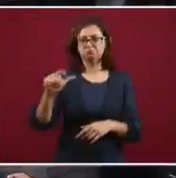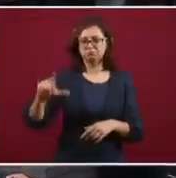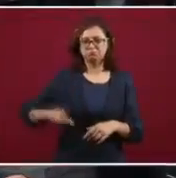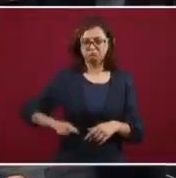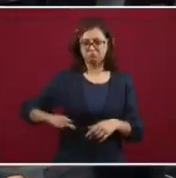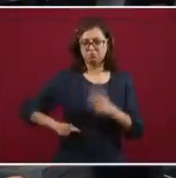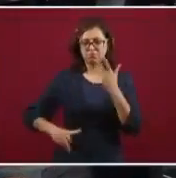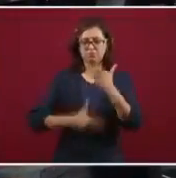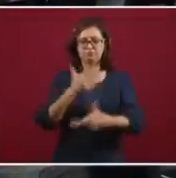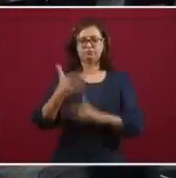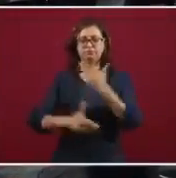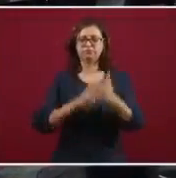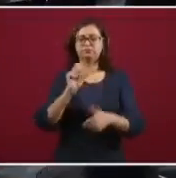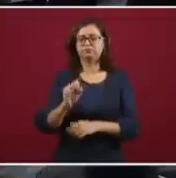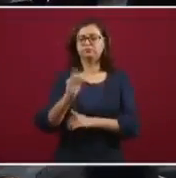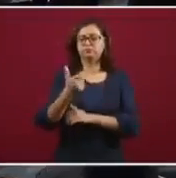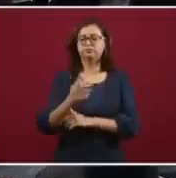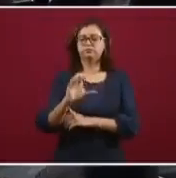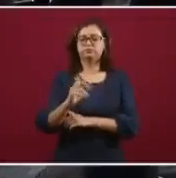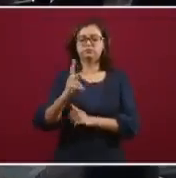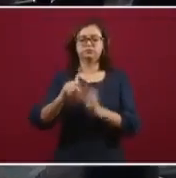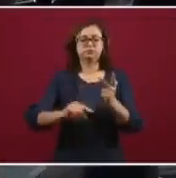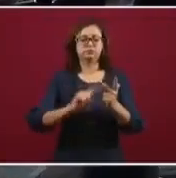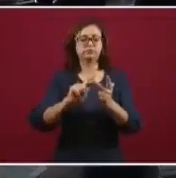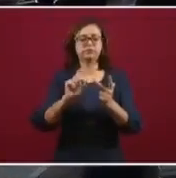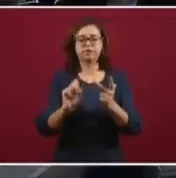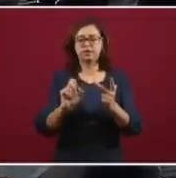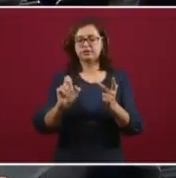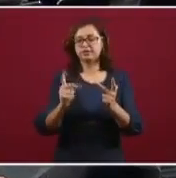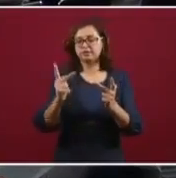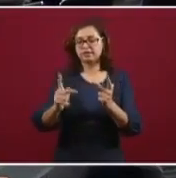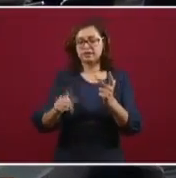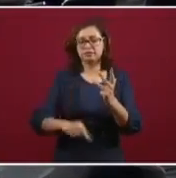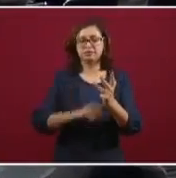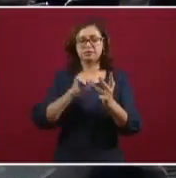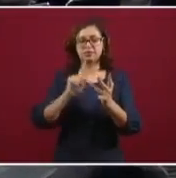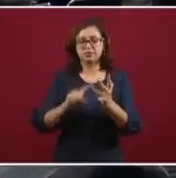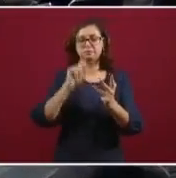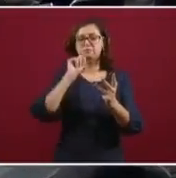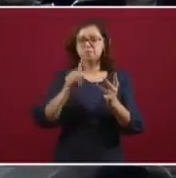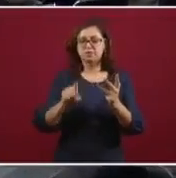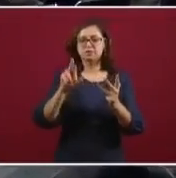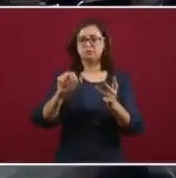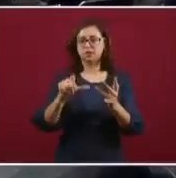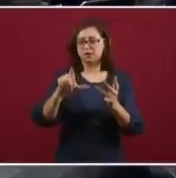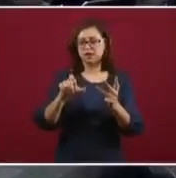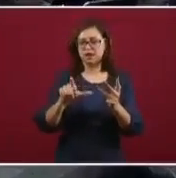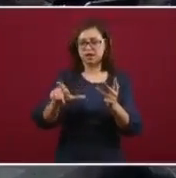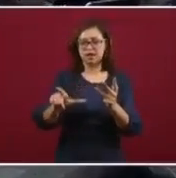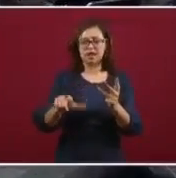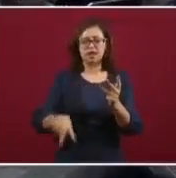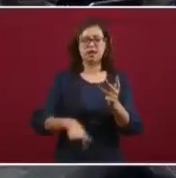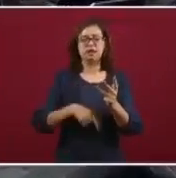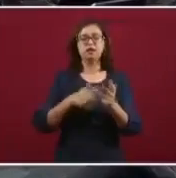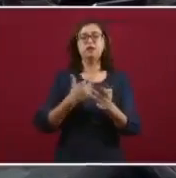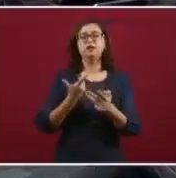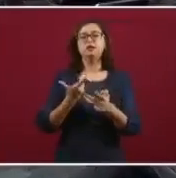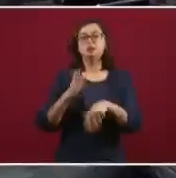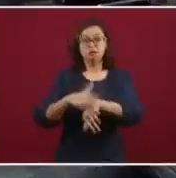funcionarios de Hacienda, de la Secretaría de Educación Pública, a la misma Raquel Sosa,